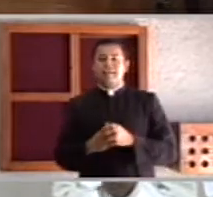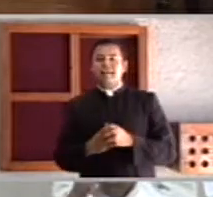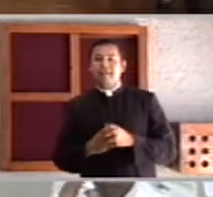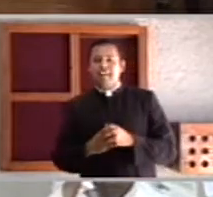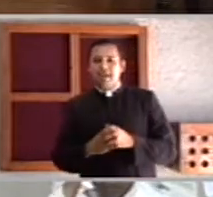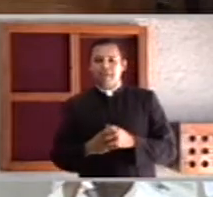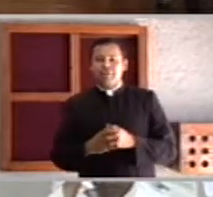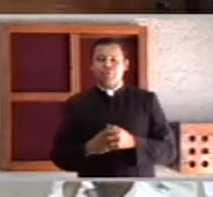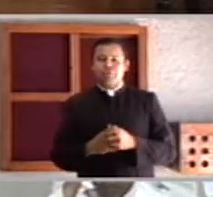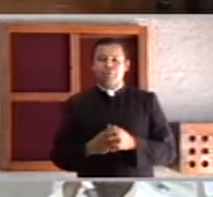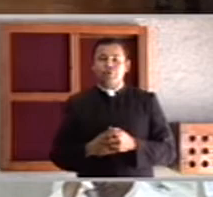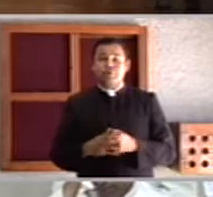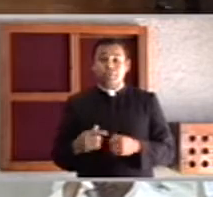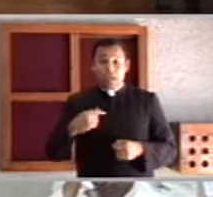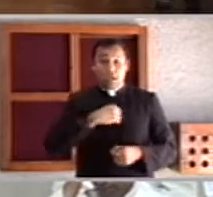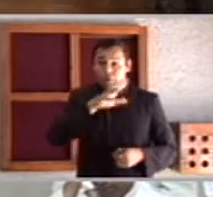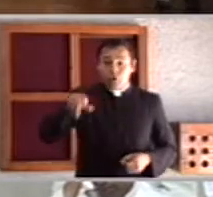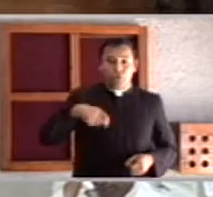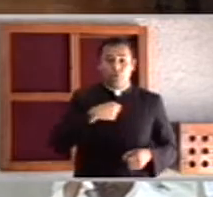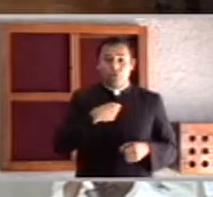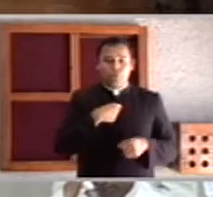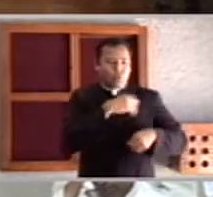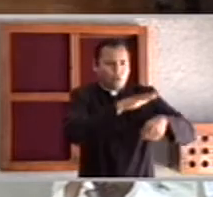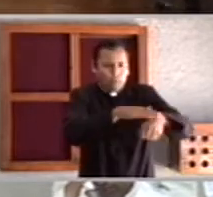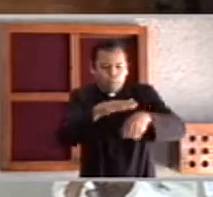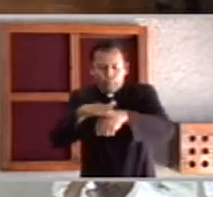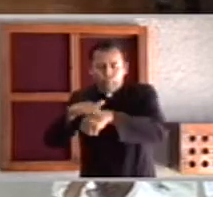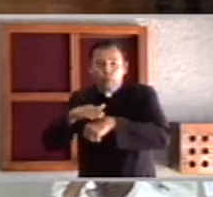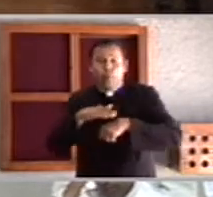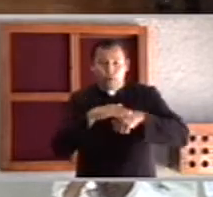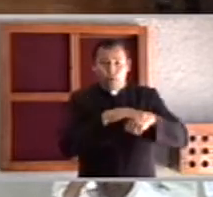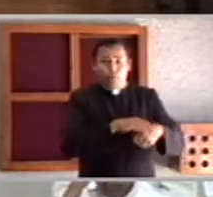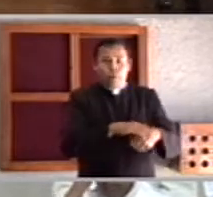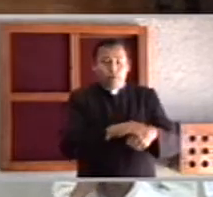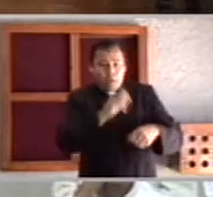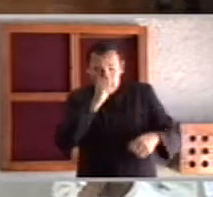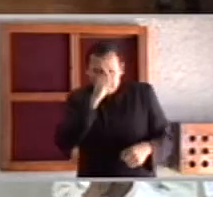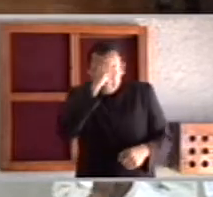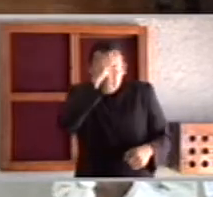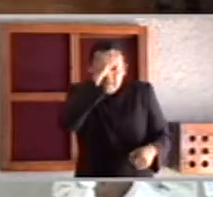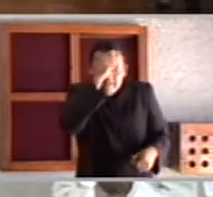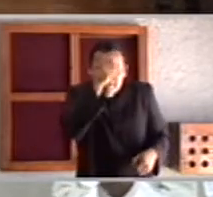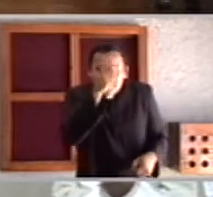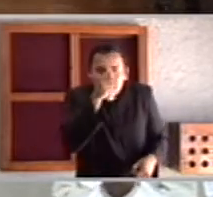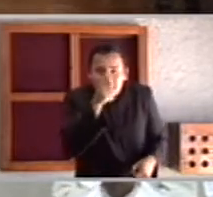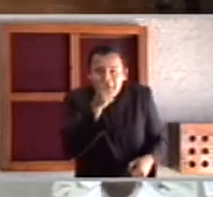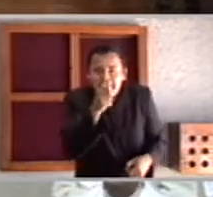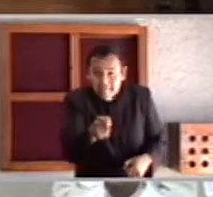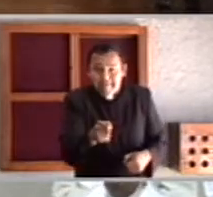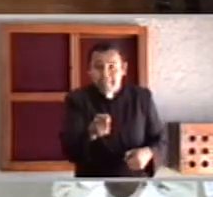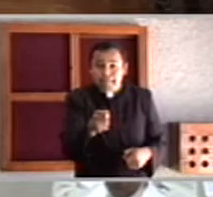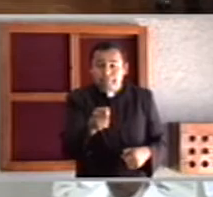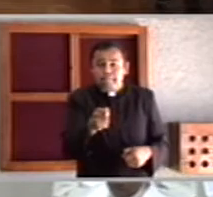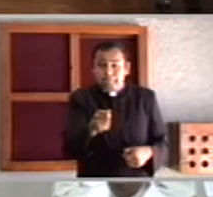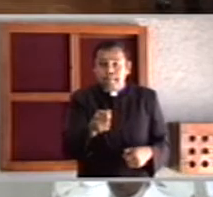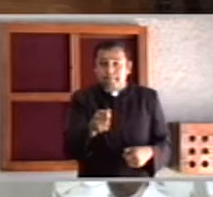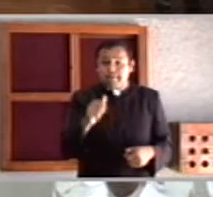ser una bendición en el mundo, para hacerlo presente con nuestra